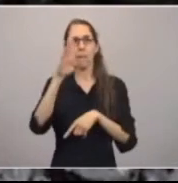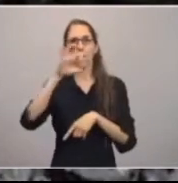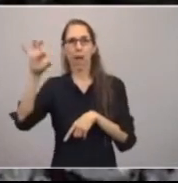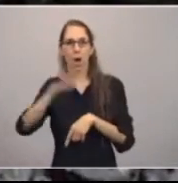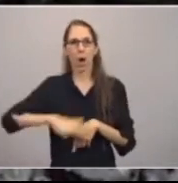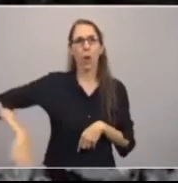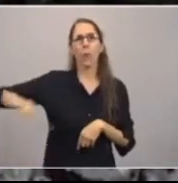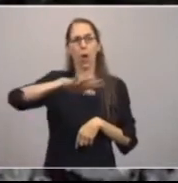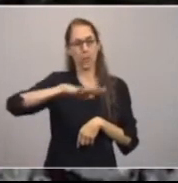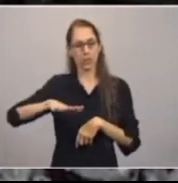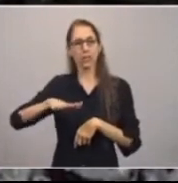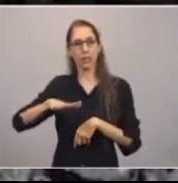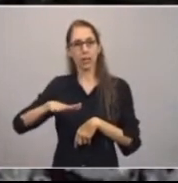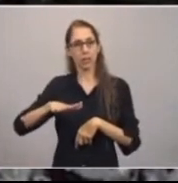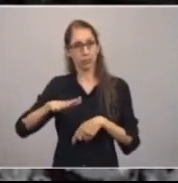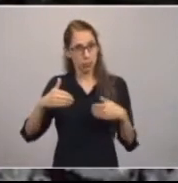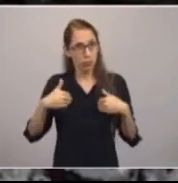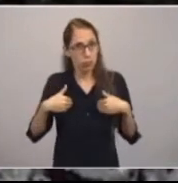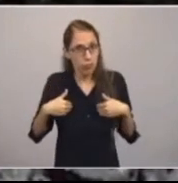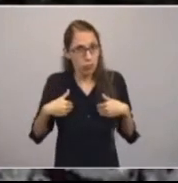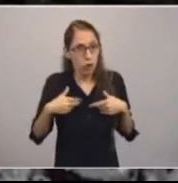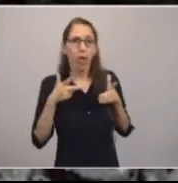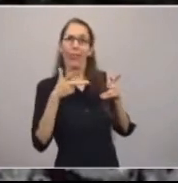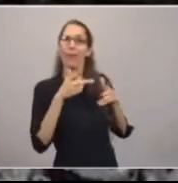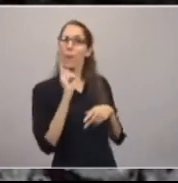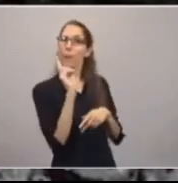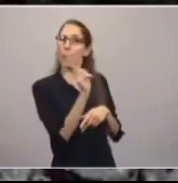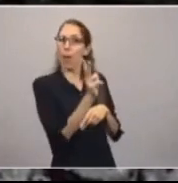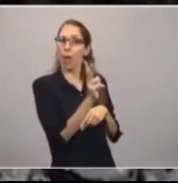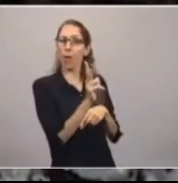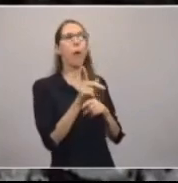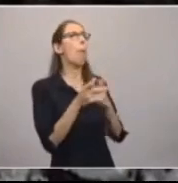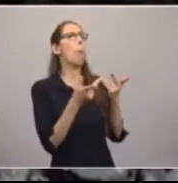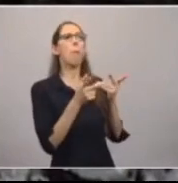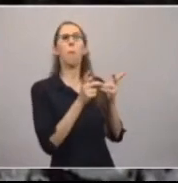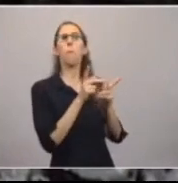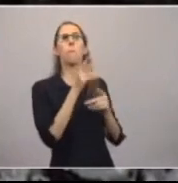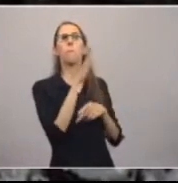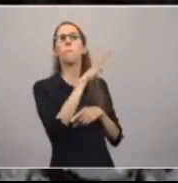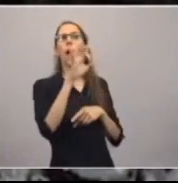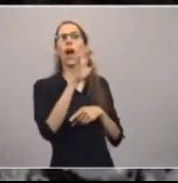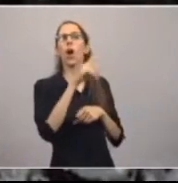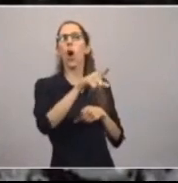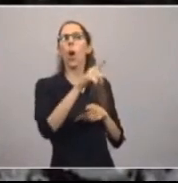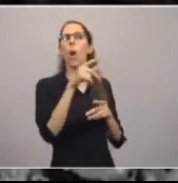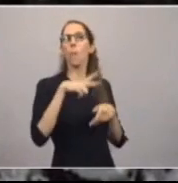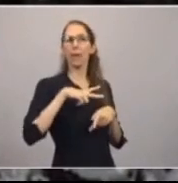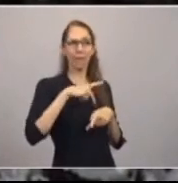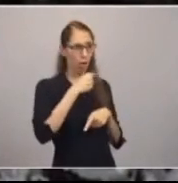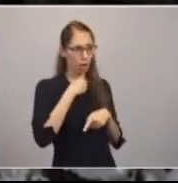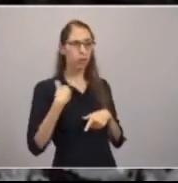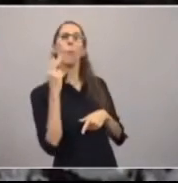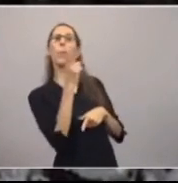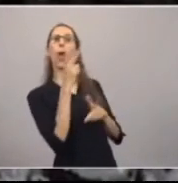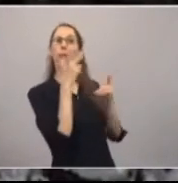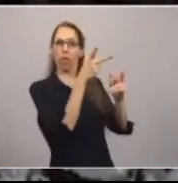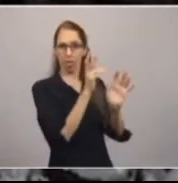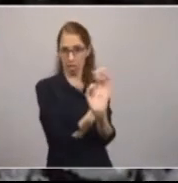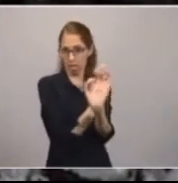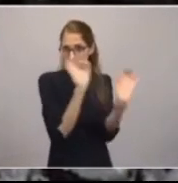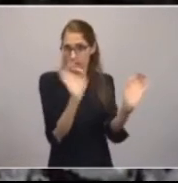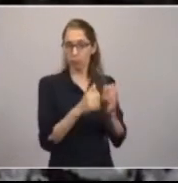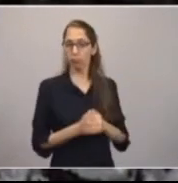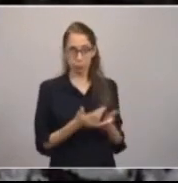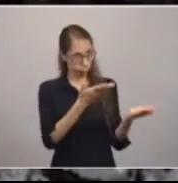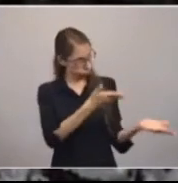no le prohibí a ningún banco privado hacerlo. No lo prohibí, no lo impedí. Es más, lo